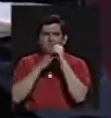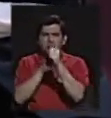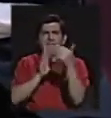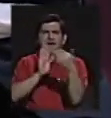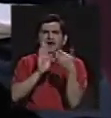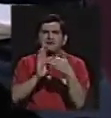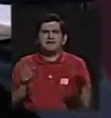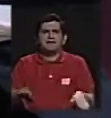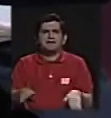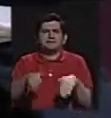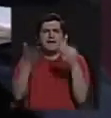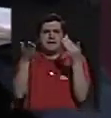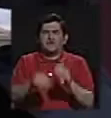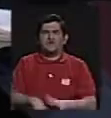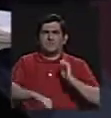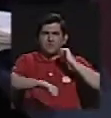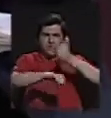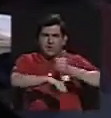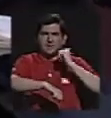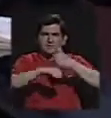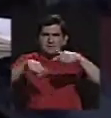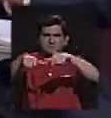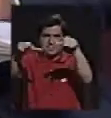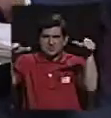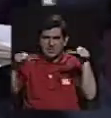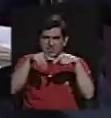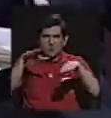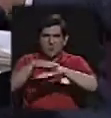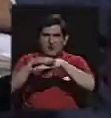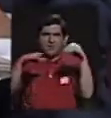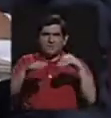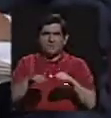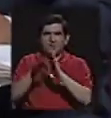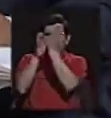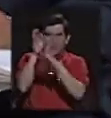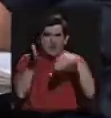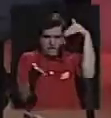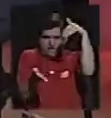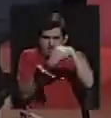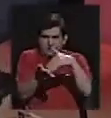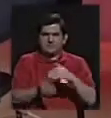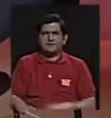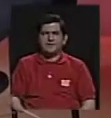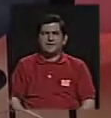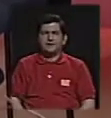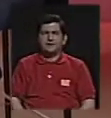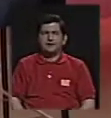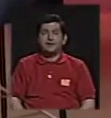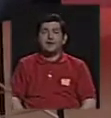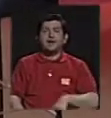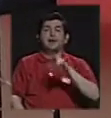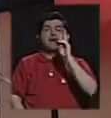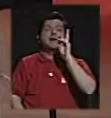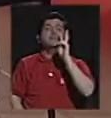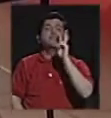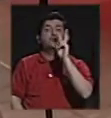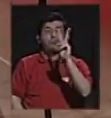afecta la implantación en zonas fuera del Valle Central? Bueno, porque en buena medida hay